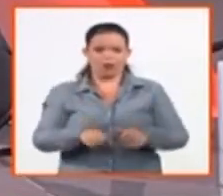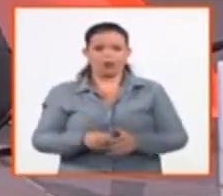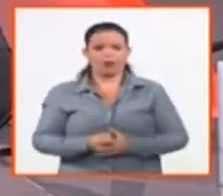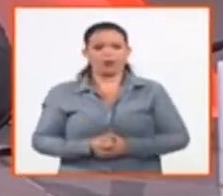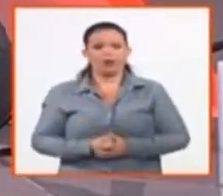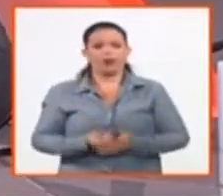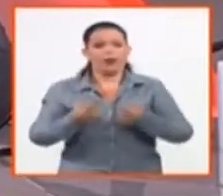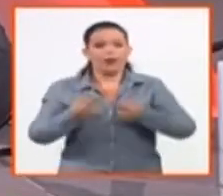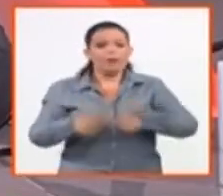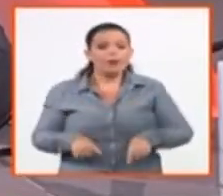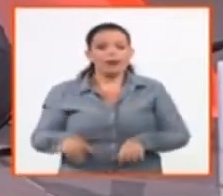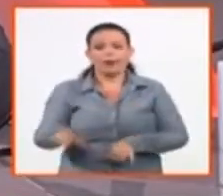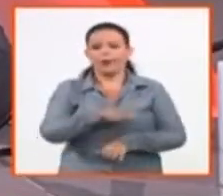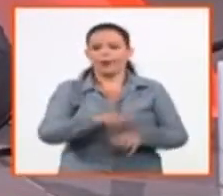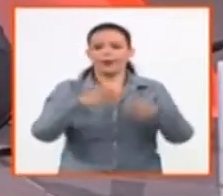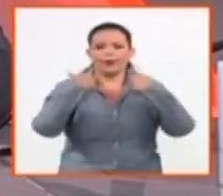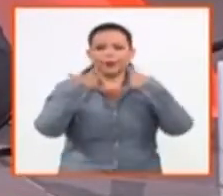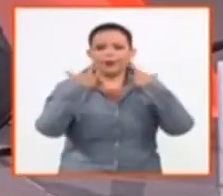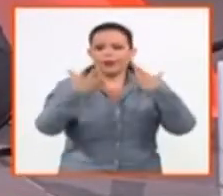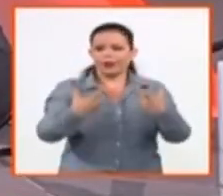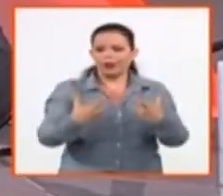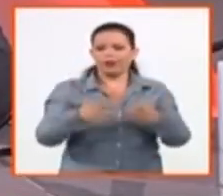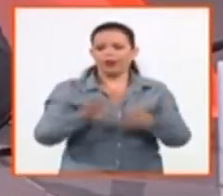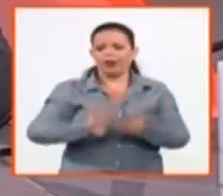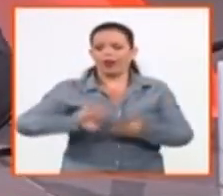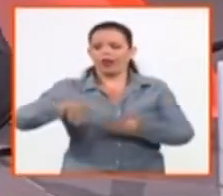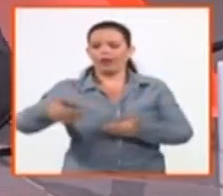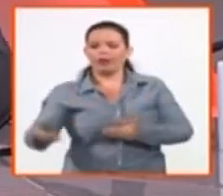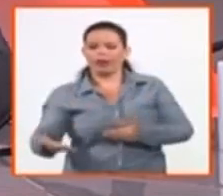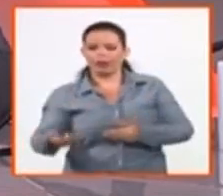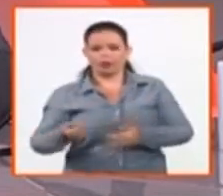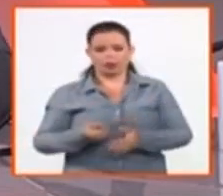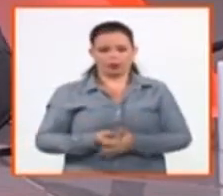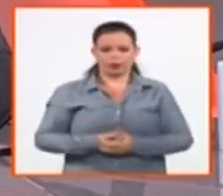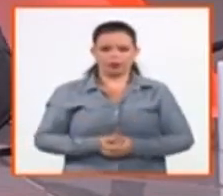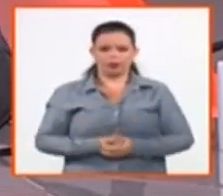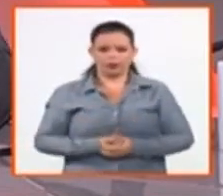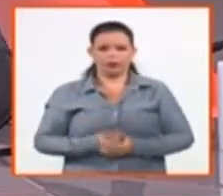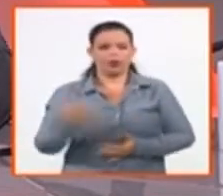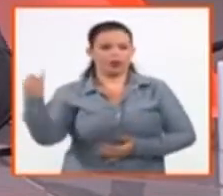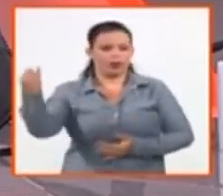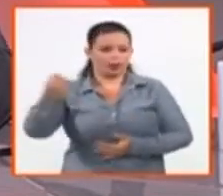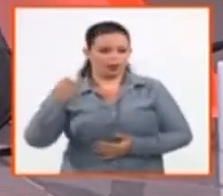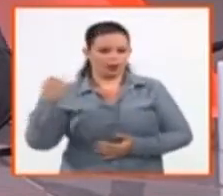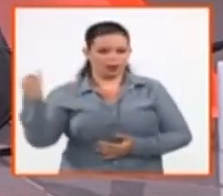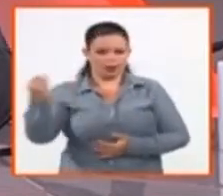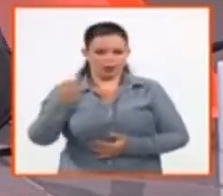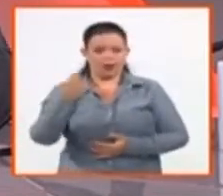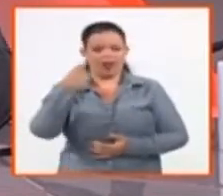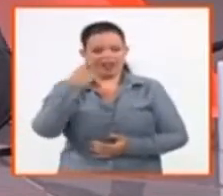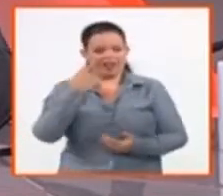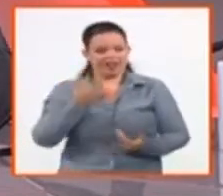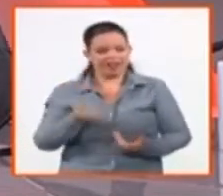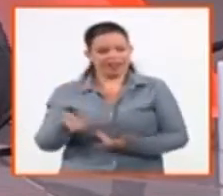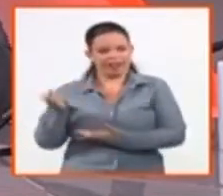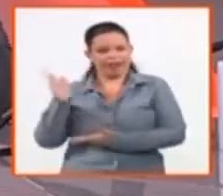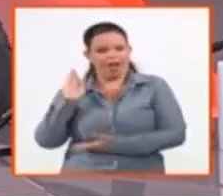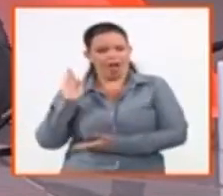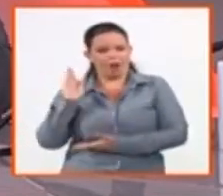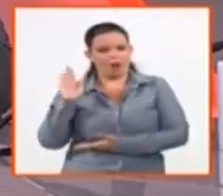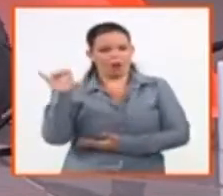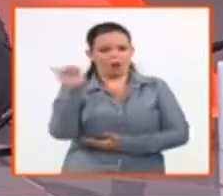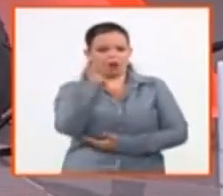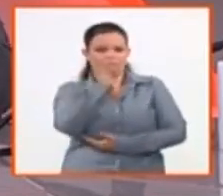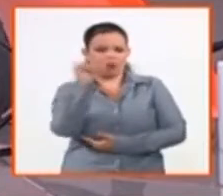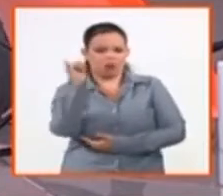también en términos regionales y en términos internacionales. Vamos a ver el siguiente reportaje que